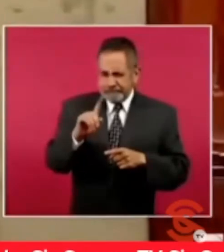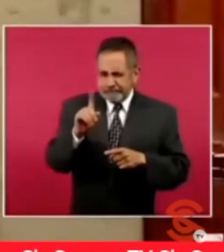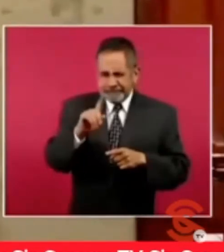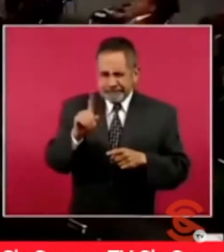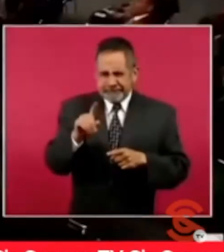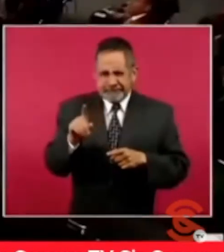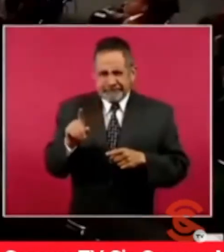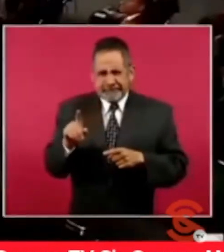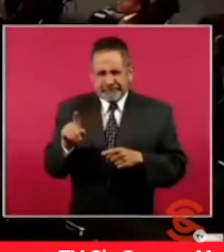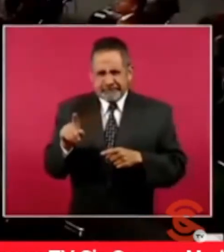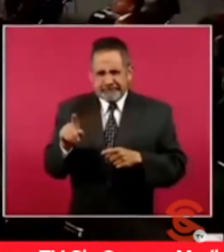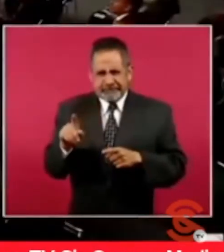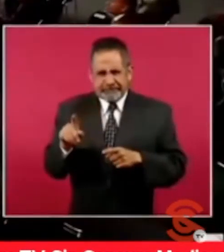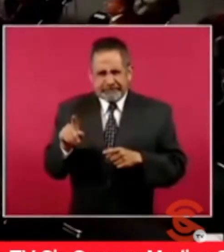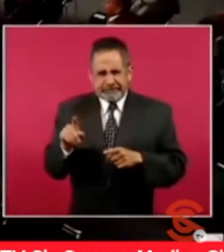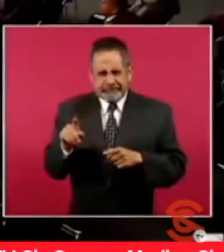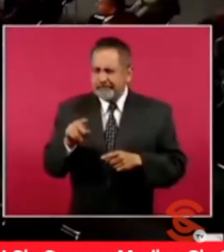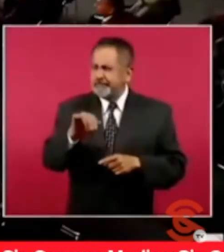no,